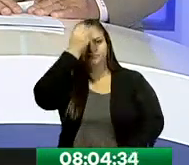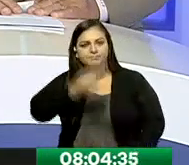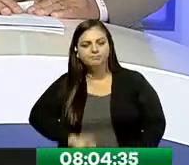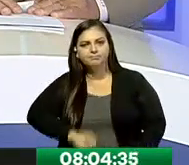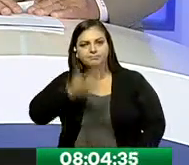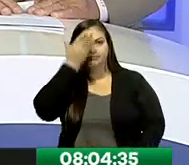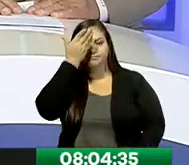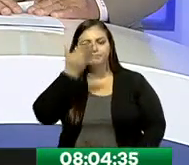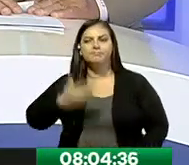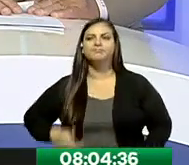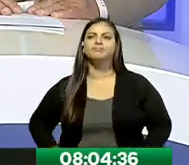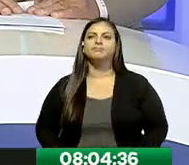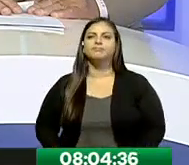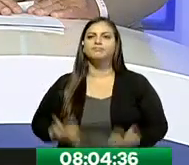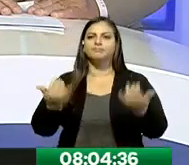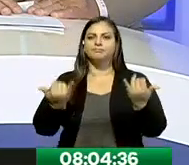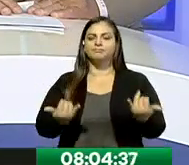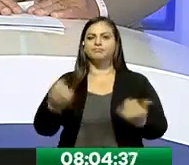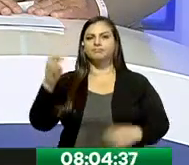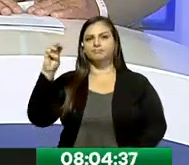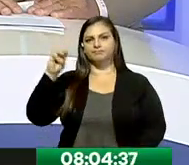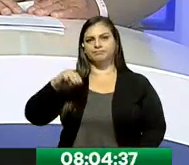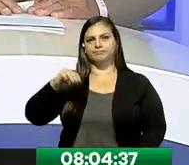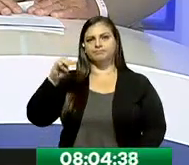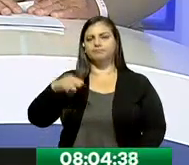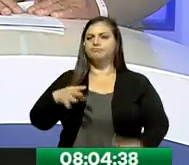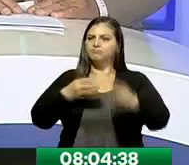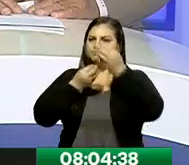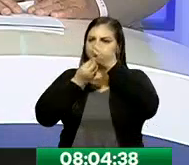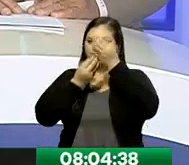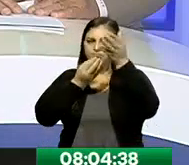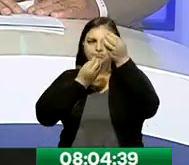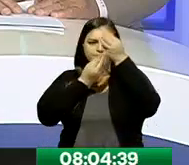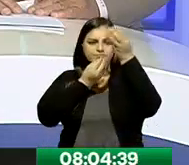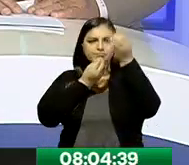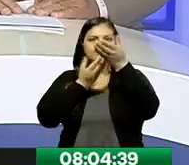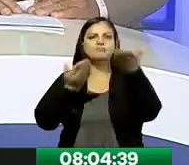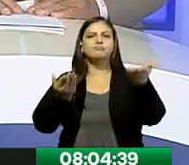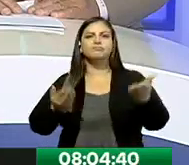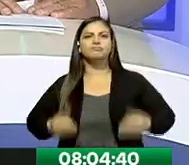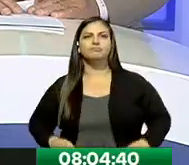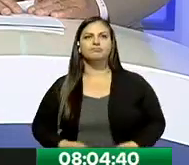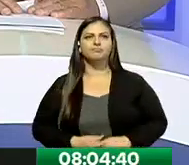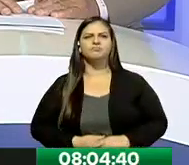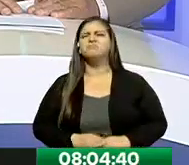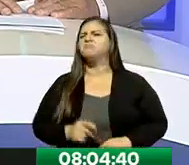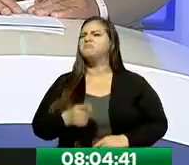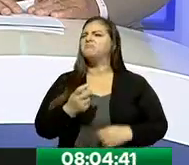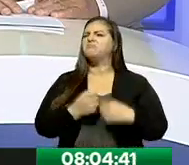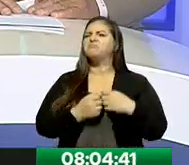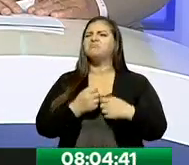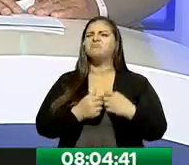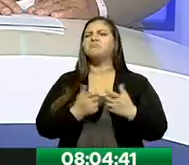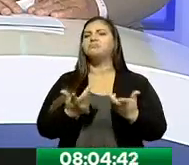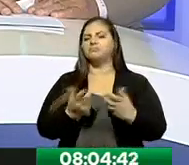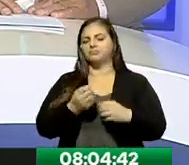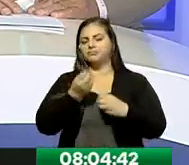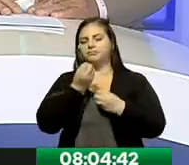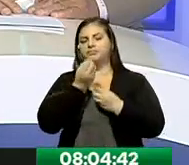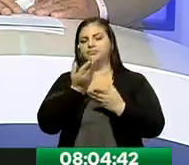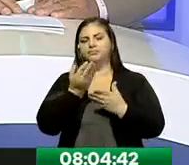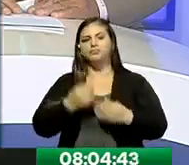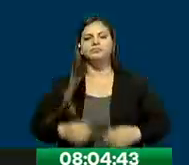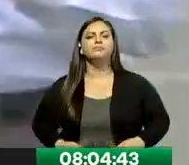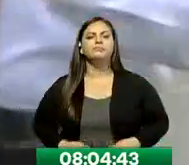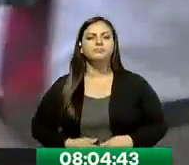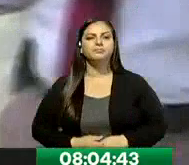esta mañana de martes. Nosotros, como siempre, informando para que usted se mantenga al tanto de lo que está pasando en la ciudad de Guayaquil. Y hoy no vamos